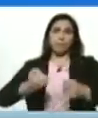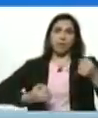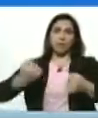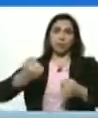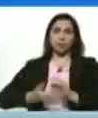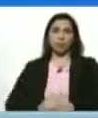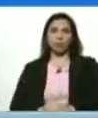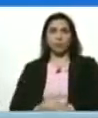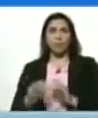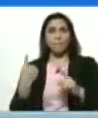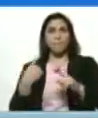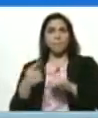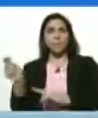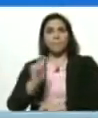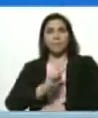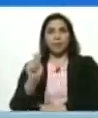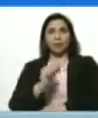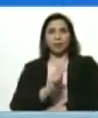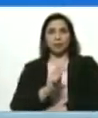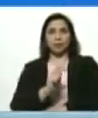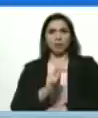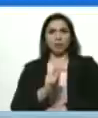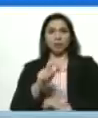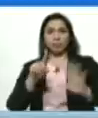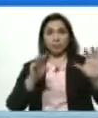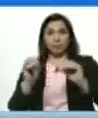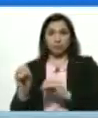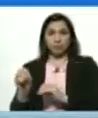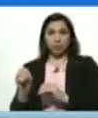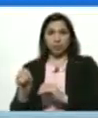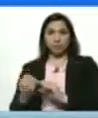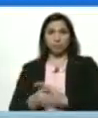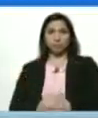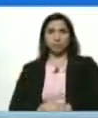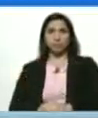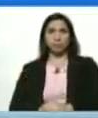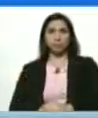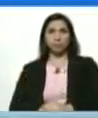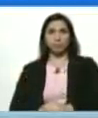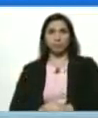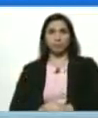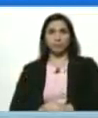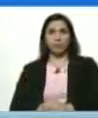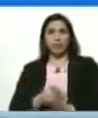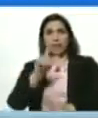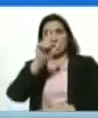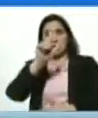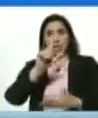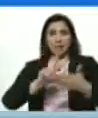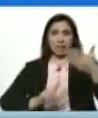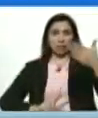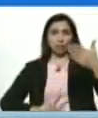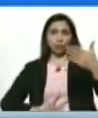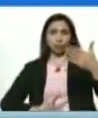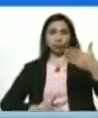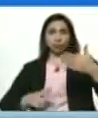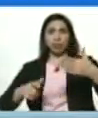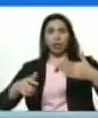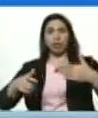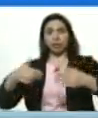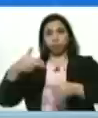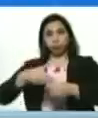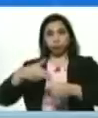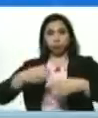por mes y 60 y litros de gasolina para la